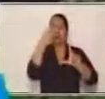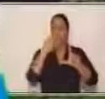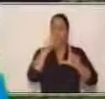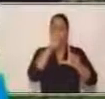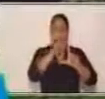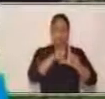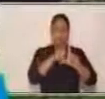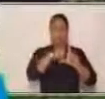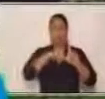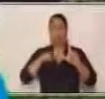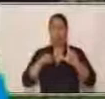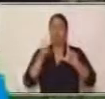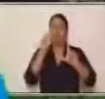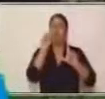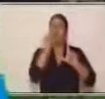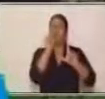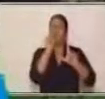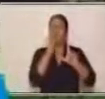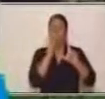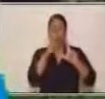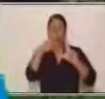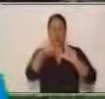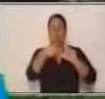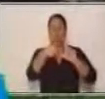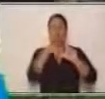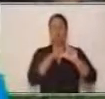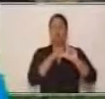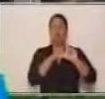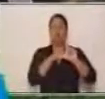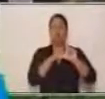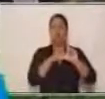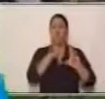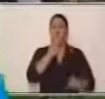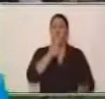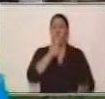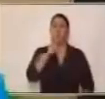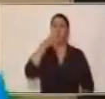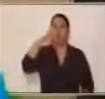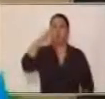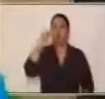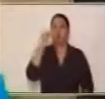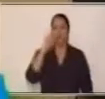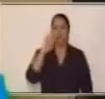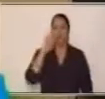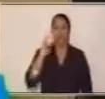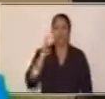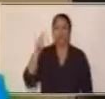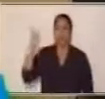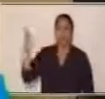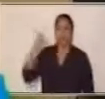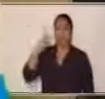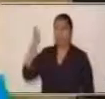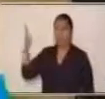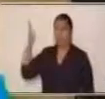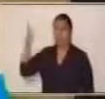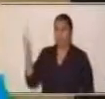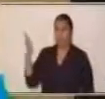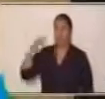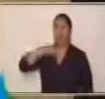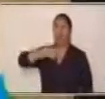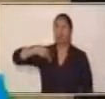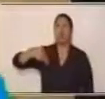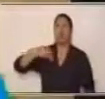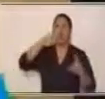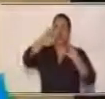Acompáñenme a ver las partes y nombrar las partes de un ángulo. Vamos a llamar a esta